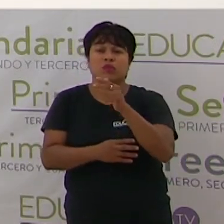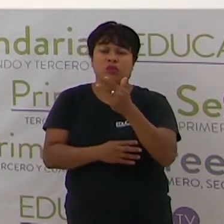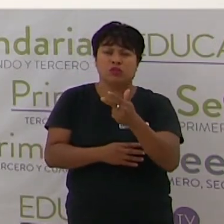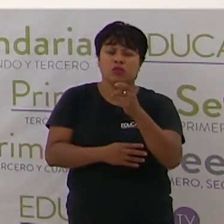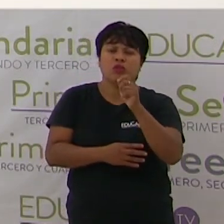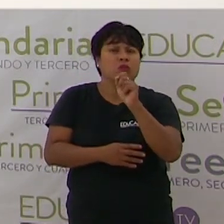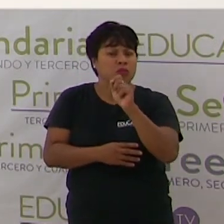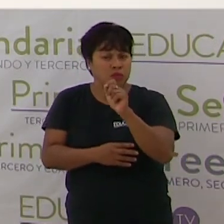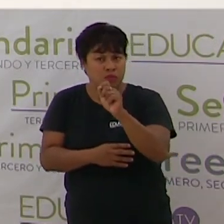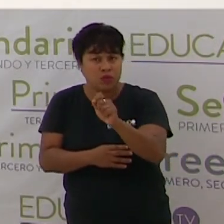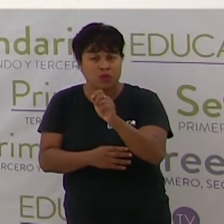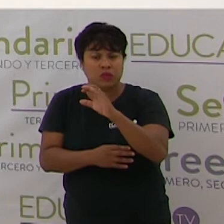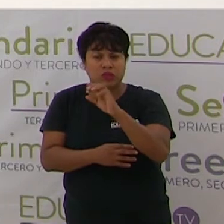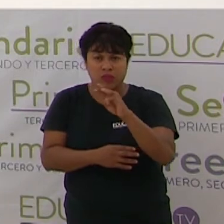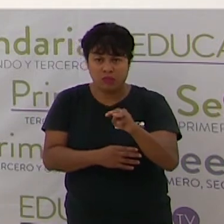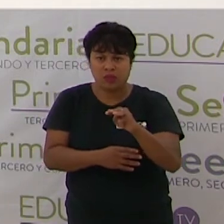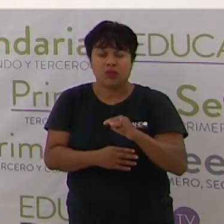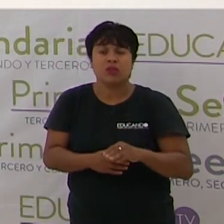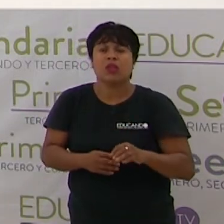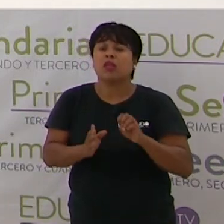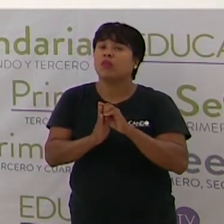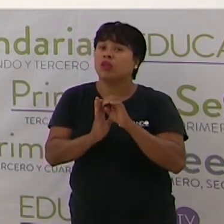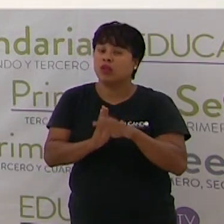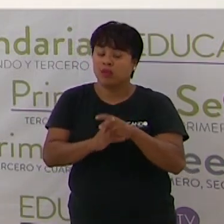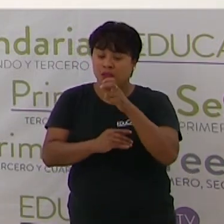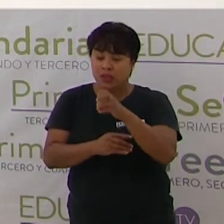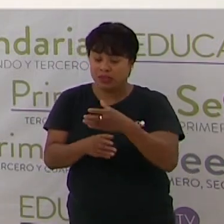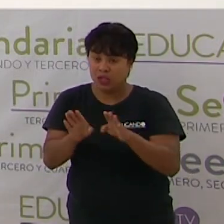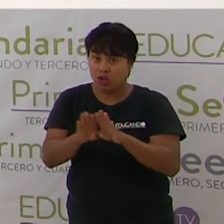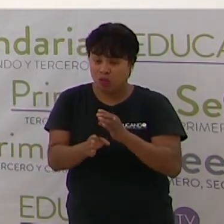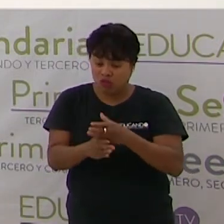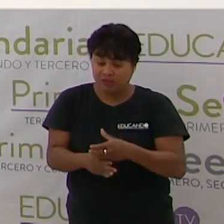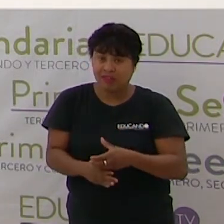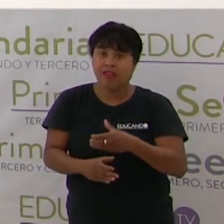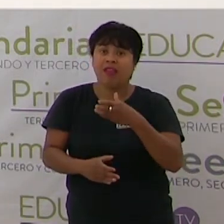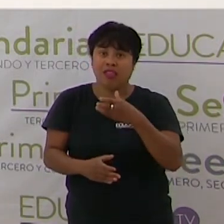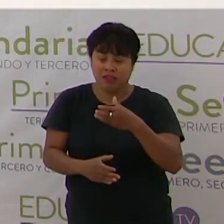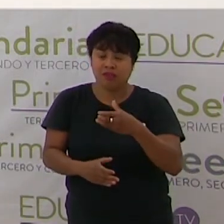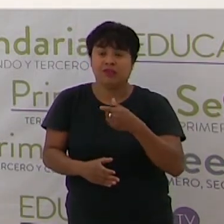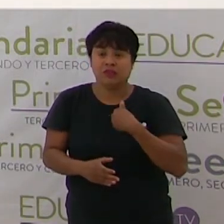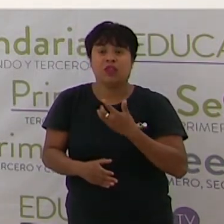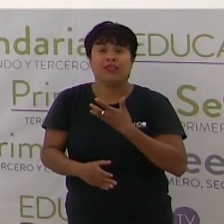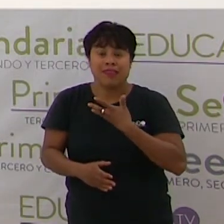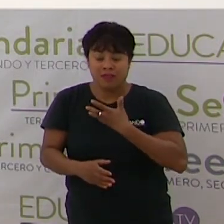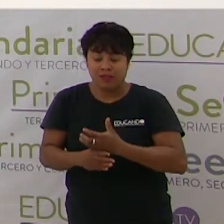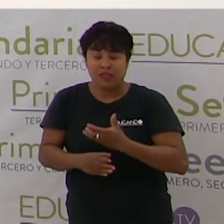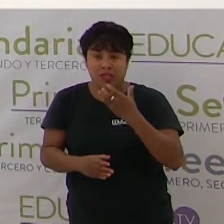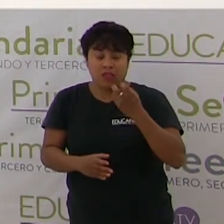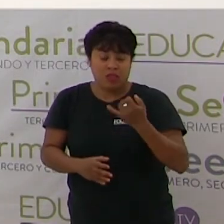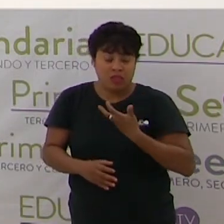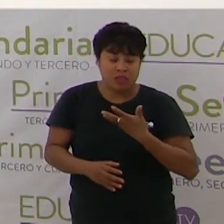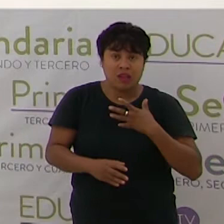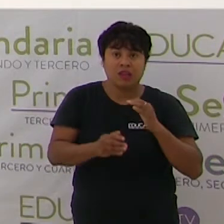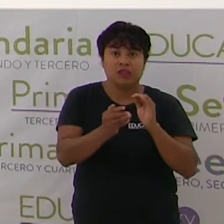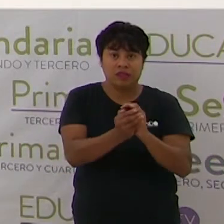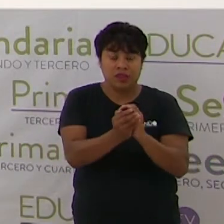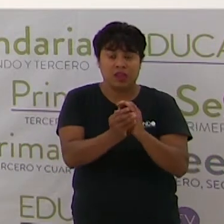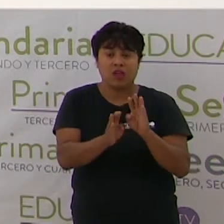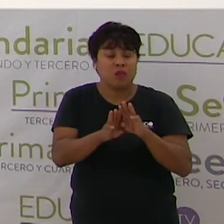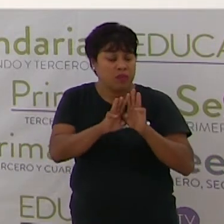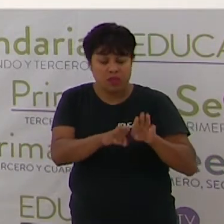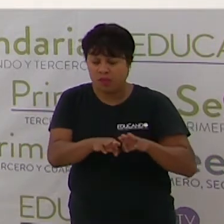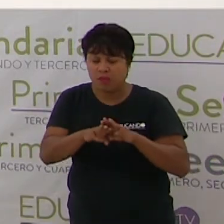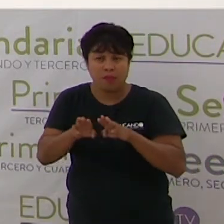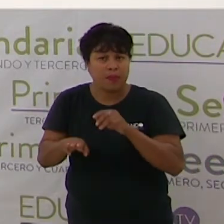4.188.8 centímetros cúbicos. Es decir, a partir del cilindro, si tengo un cilindro y tengo una esfera con las mismas medidas de radio